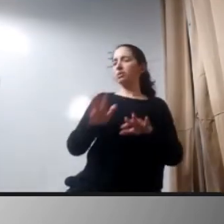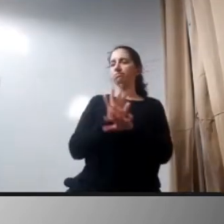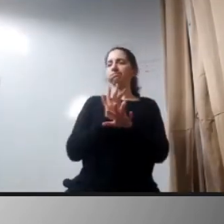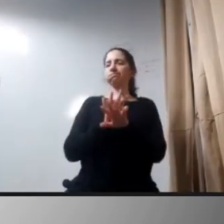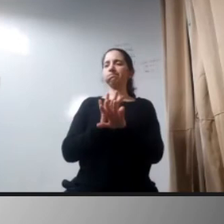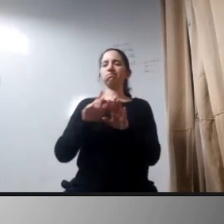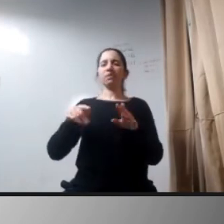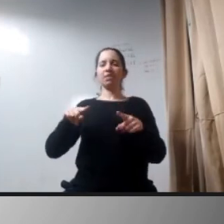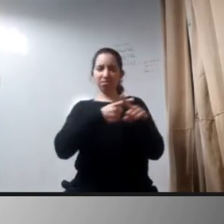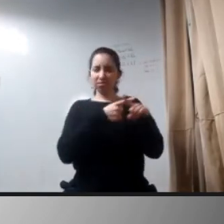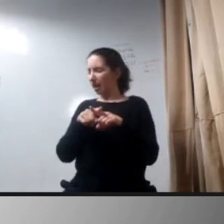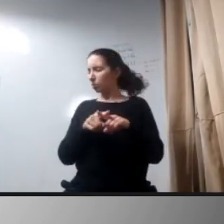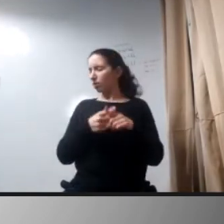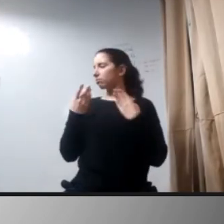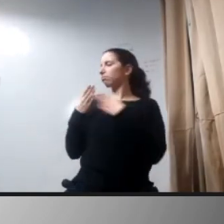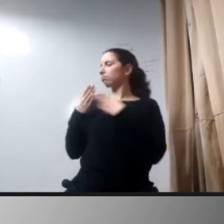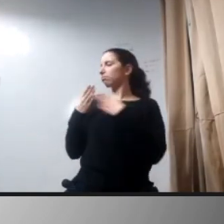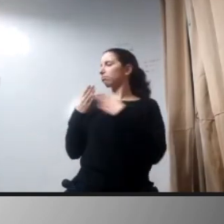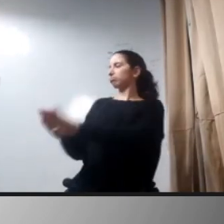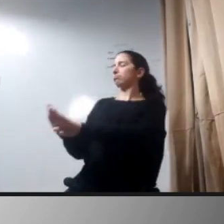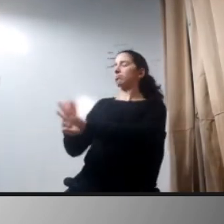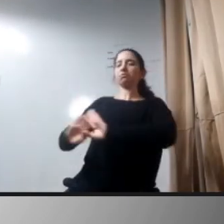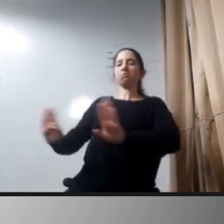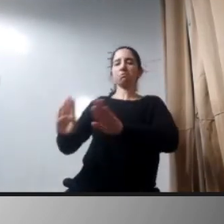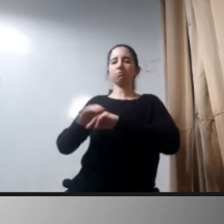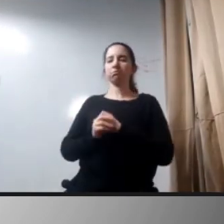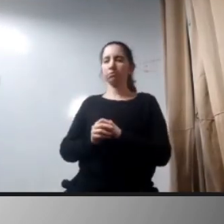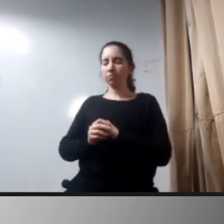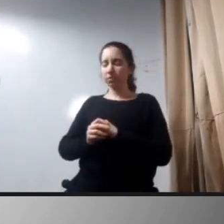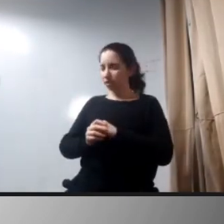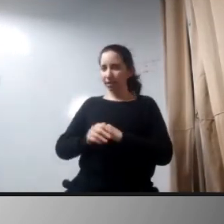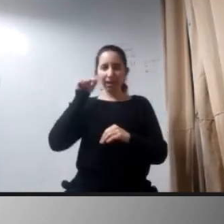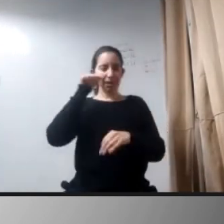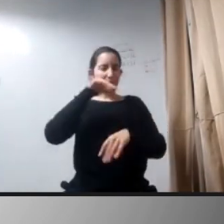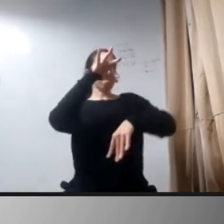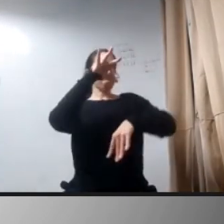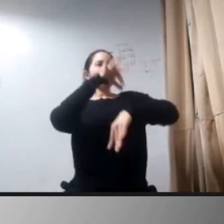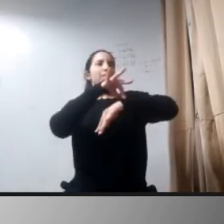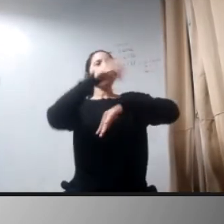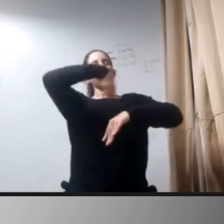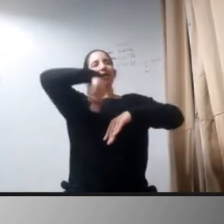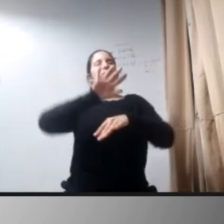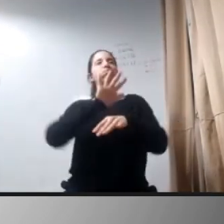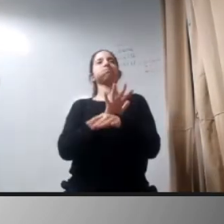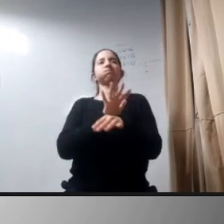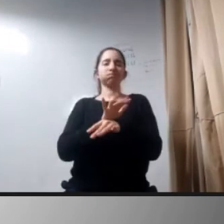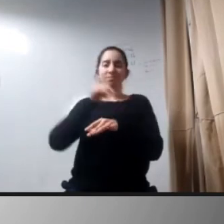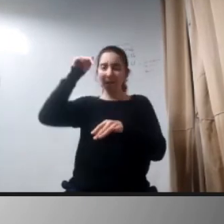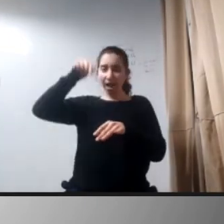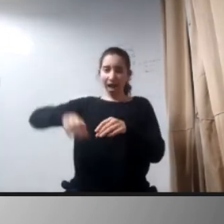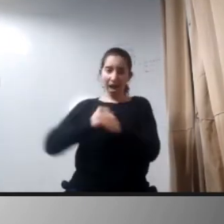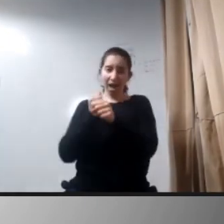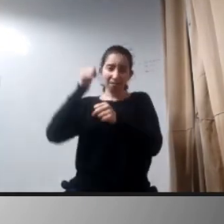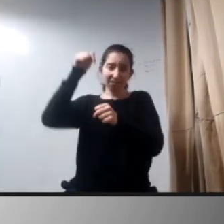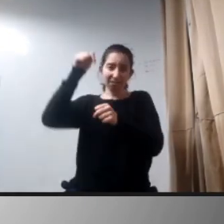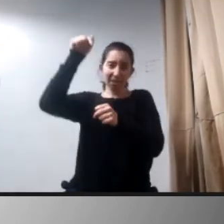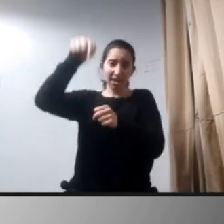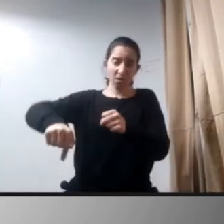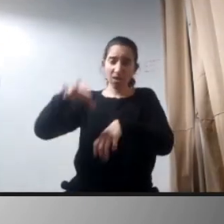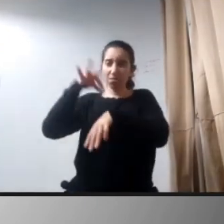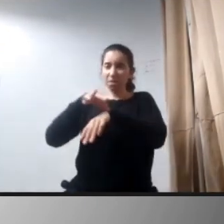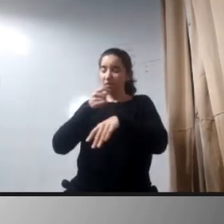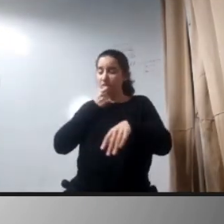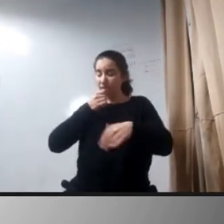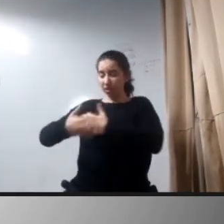discusión sobre malformaciones corporales que la medicina sigue poniendo en práctica hasta el día de hoy. Lo cual,